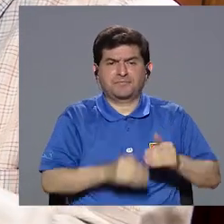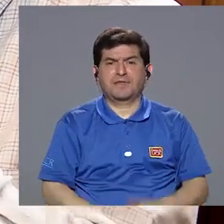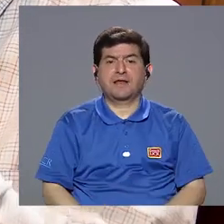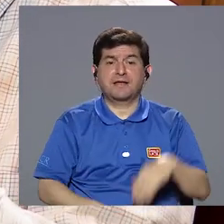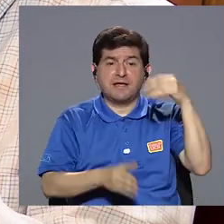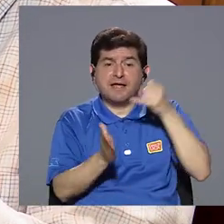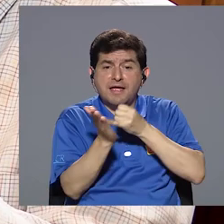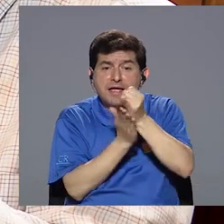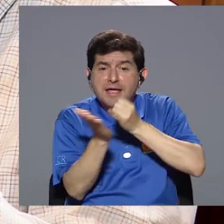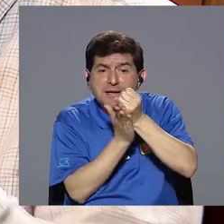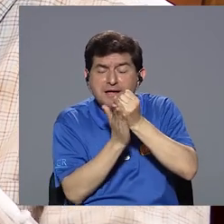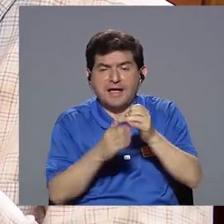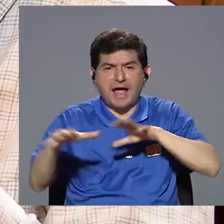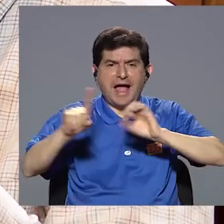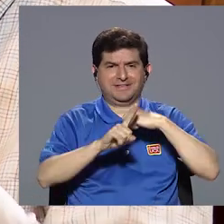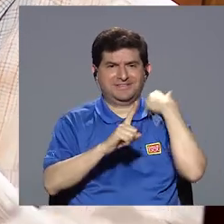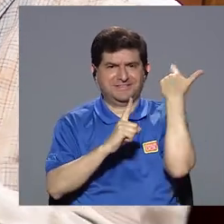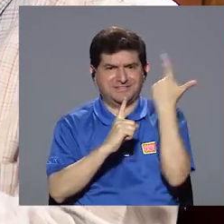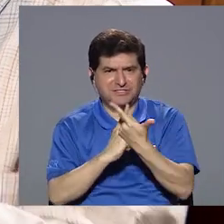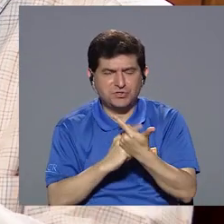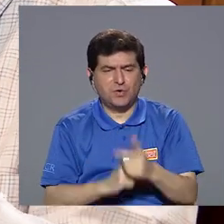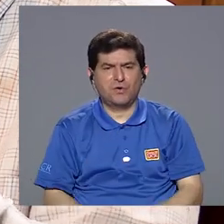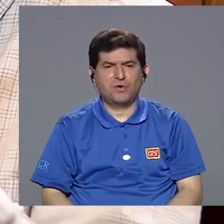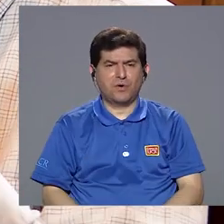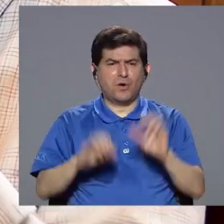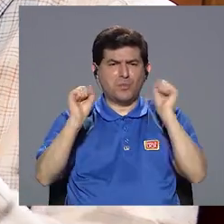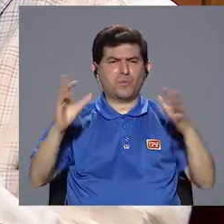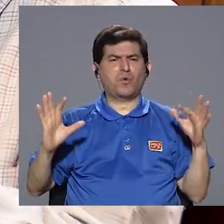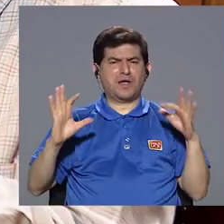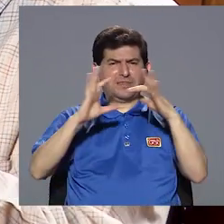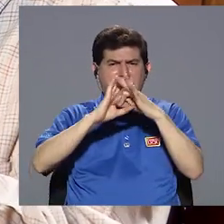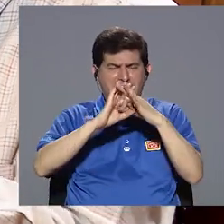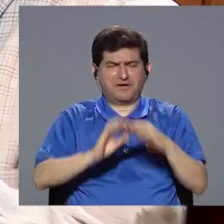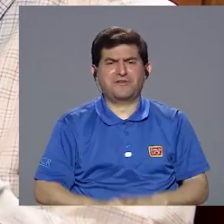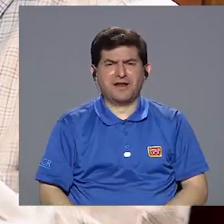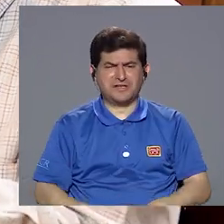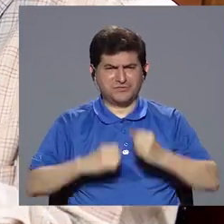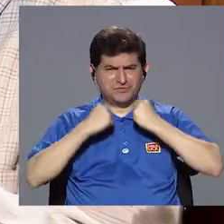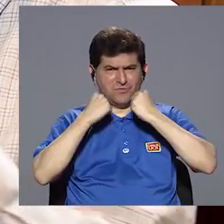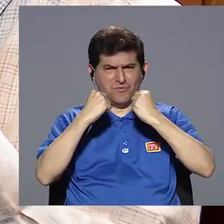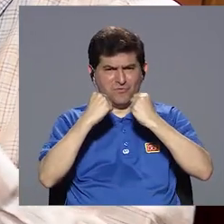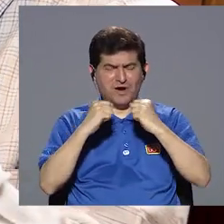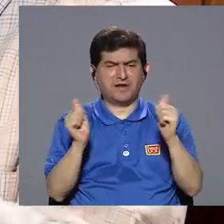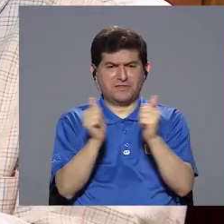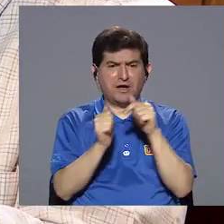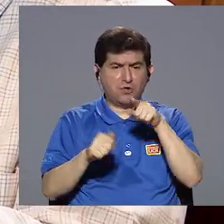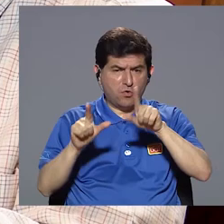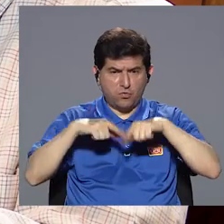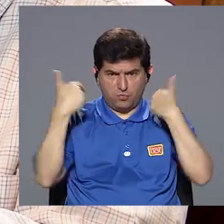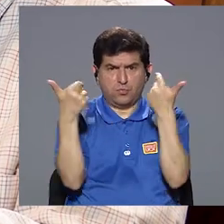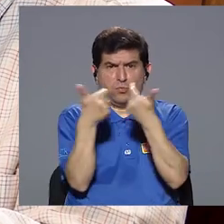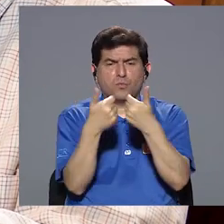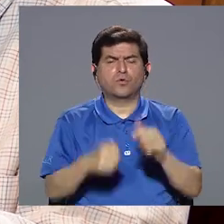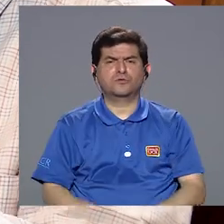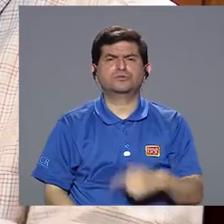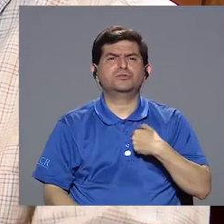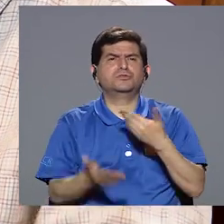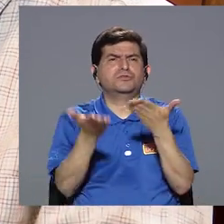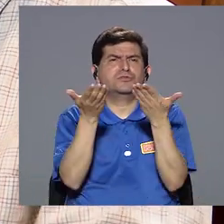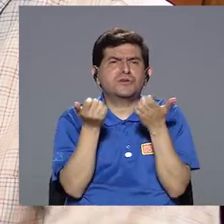implementado para que la investigación y la acción social tengan una relación dialógica muy fuerte con nuestros